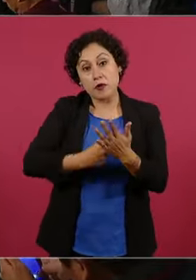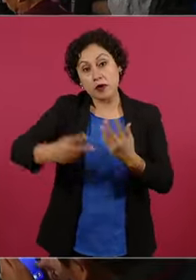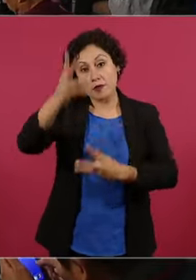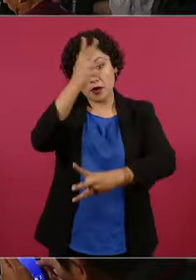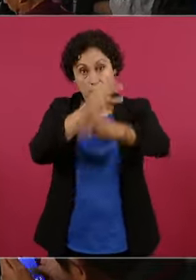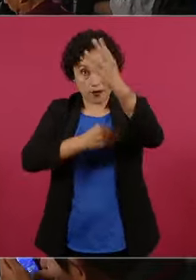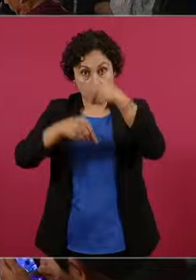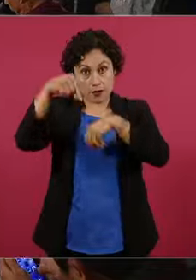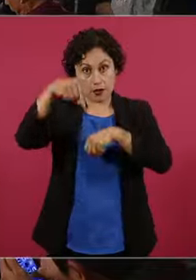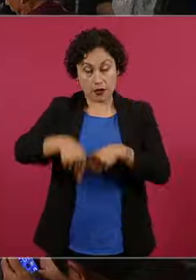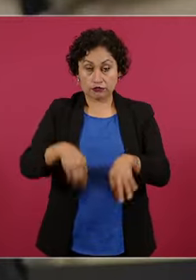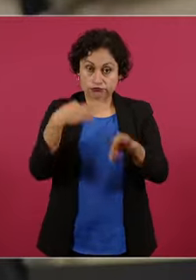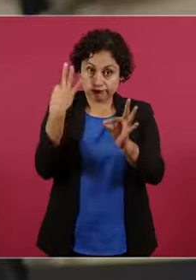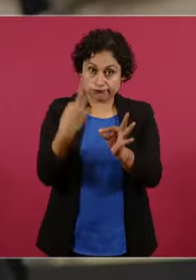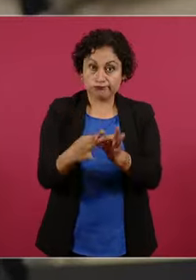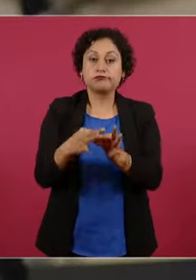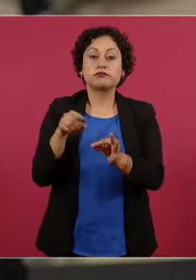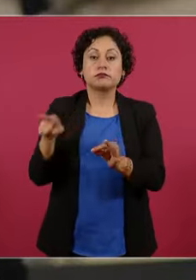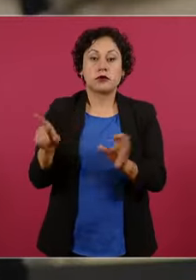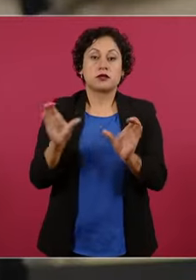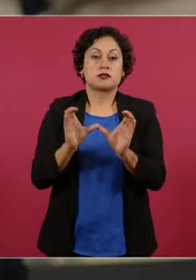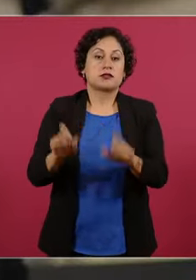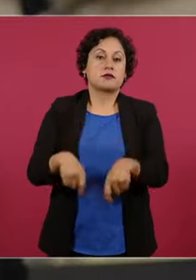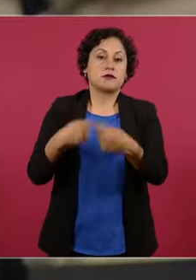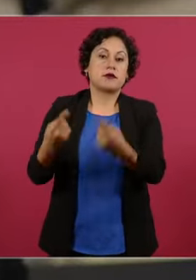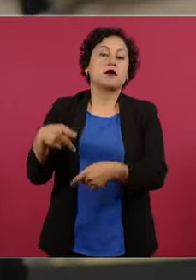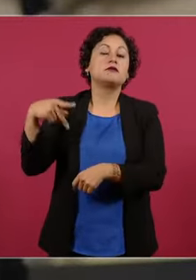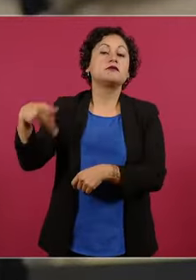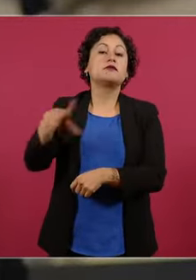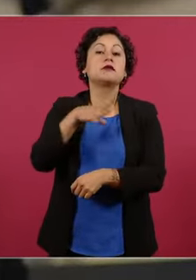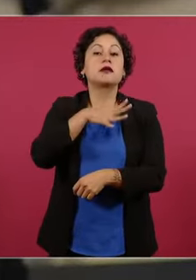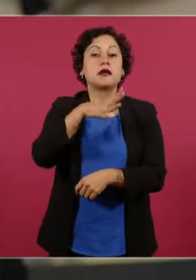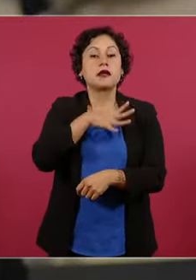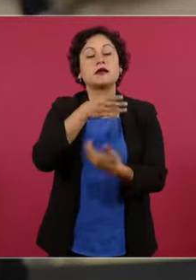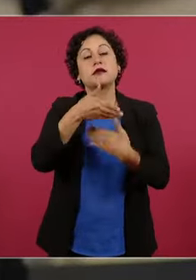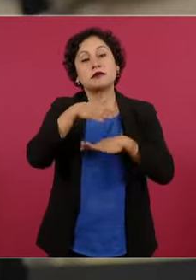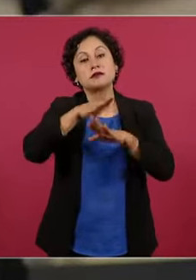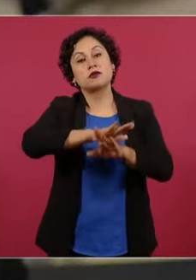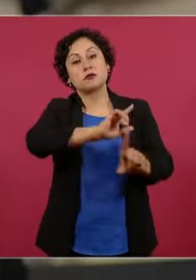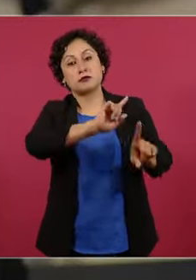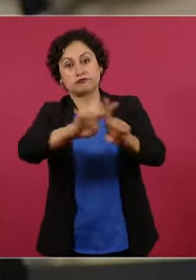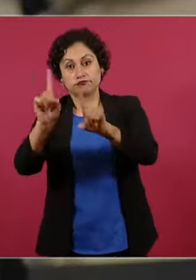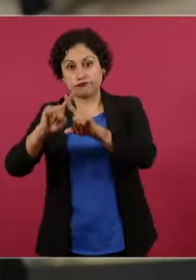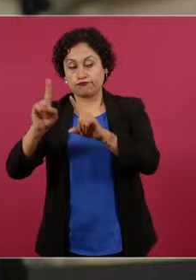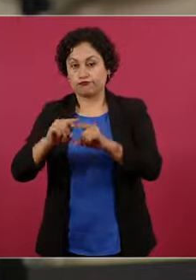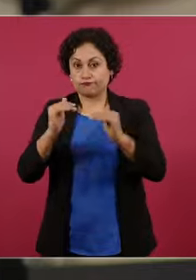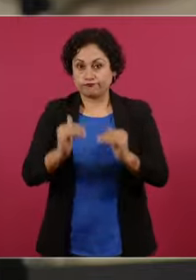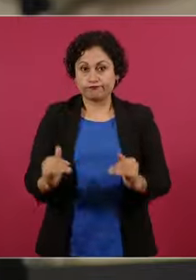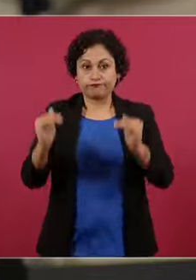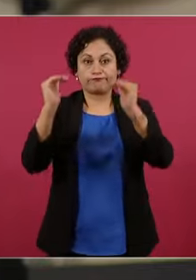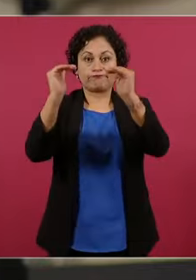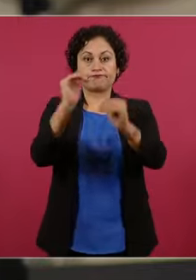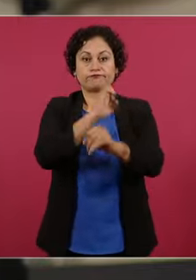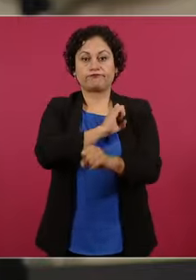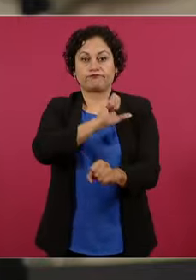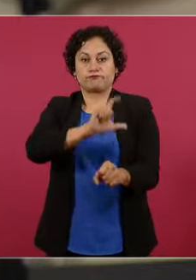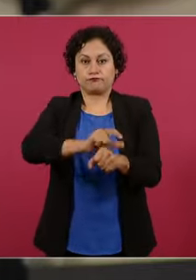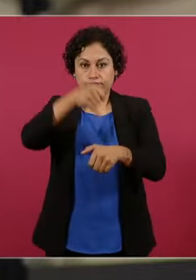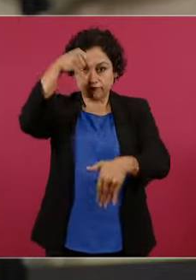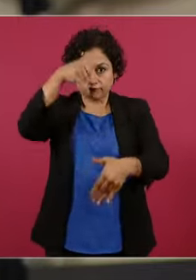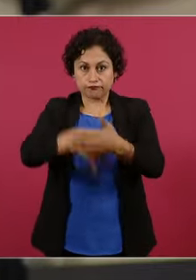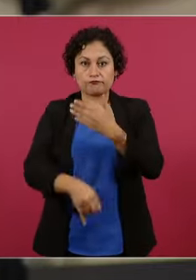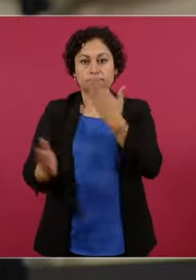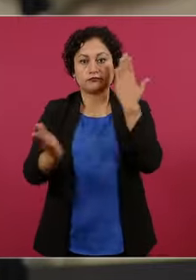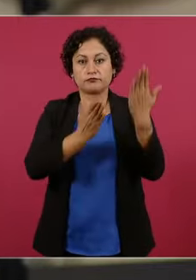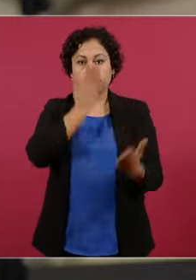médicas, certificados por sus consejos de especialidades, con posgrado de altas especialidades, y que